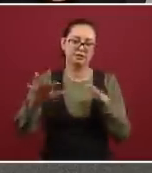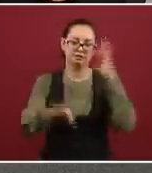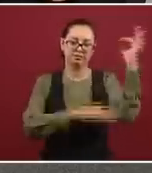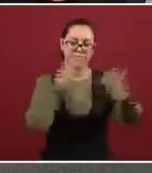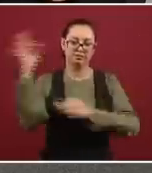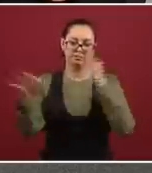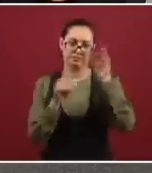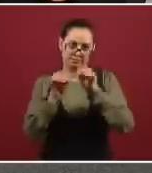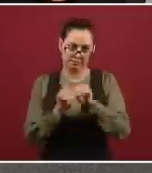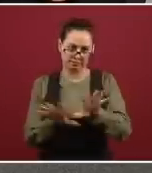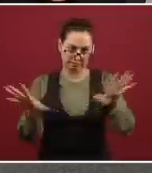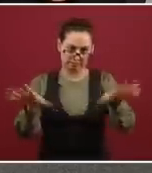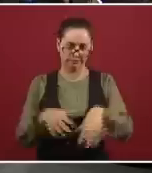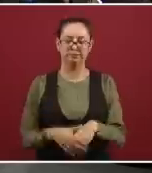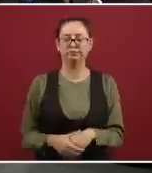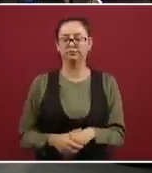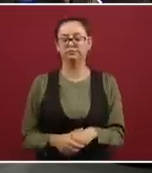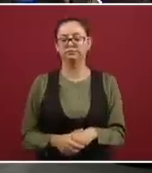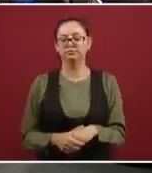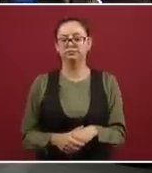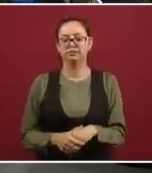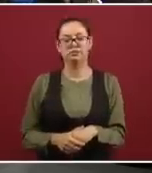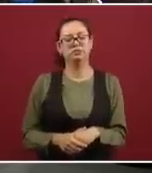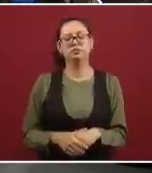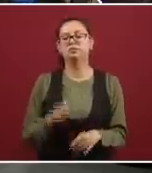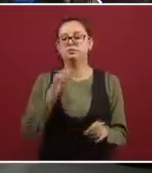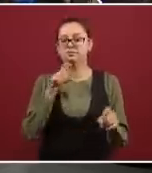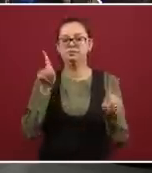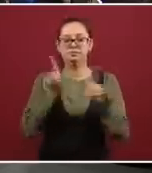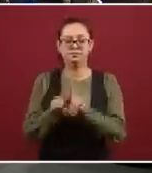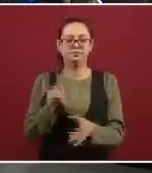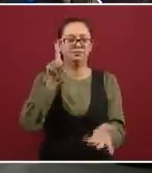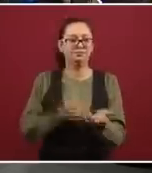participan de muchas otras